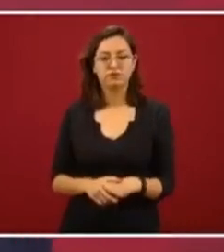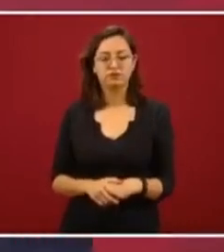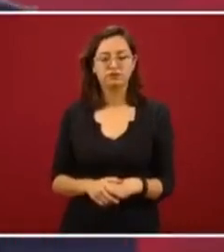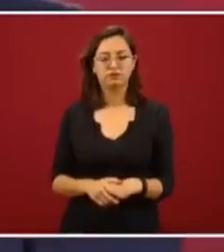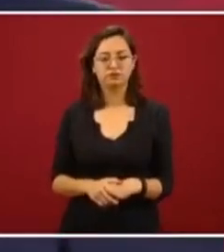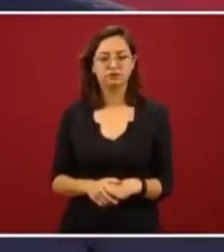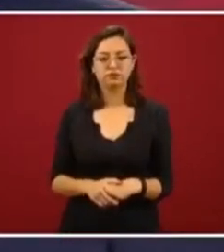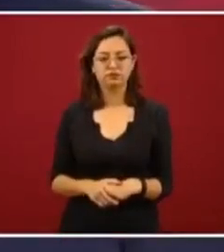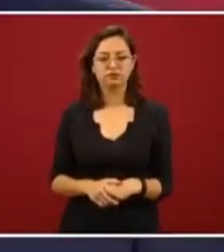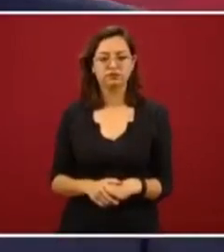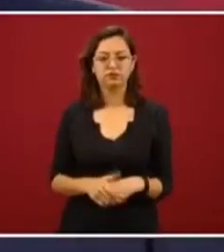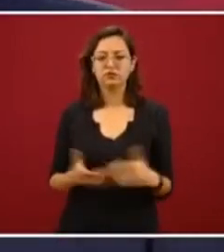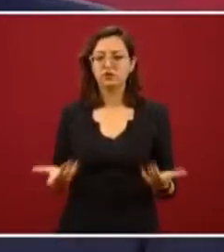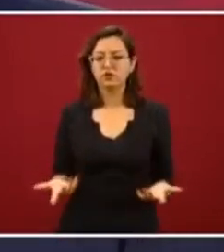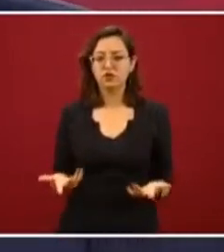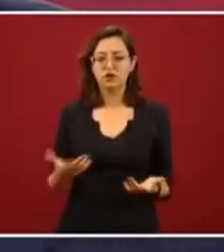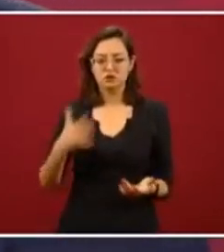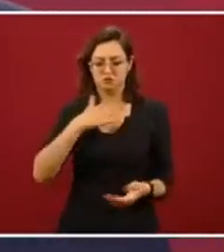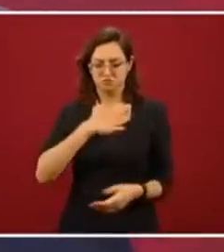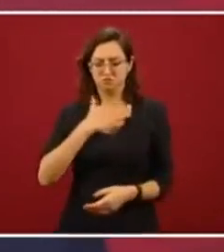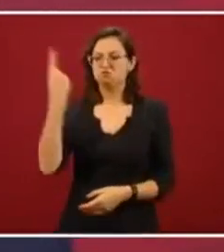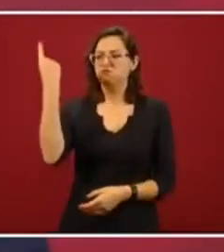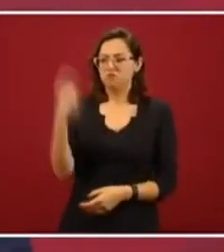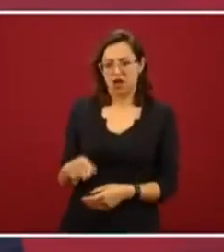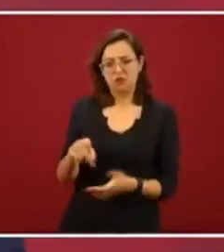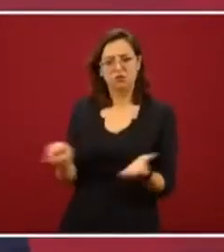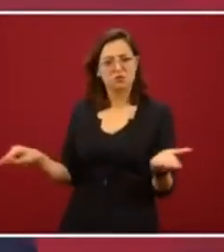independientemente del decreto.